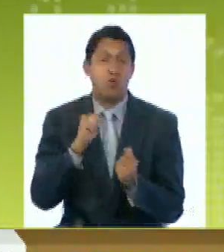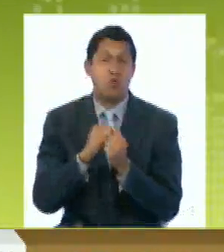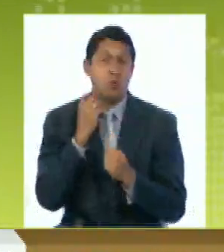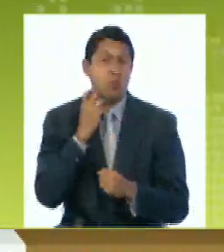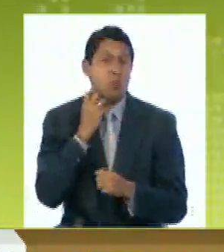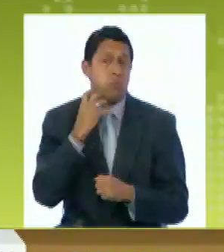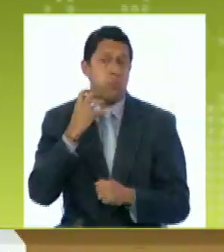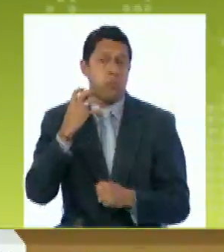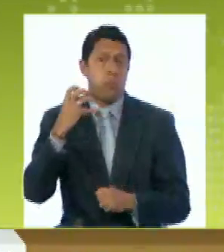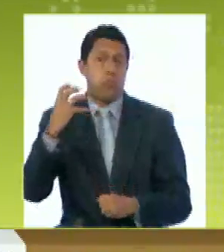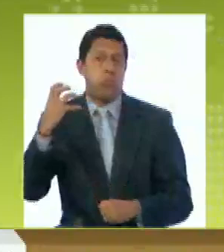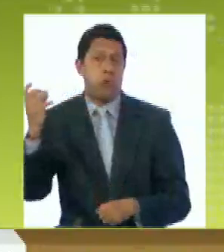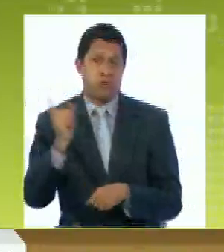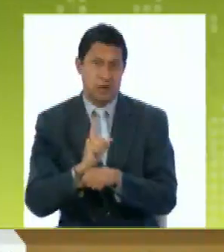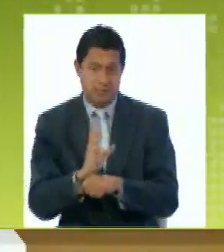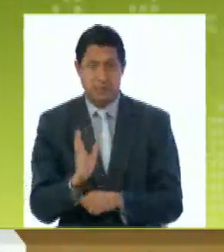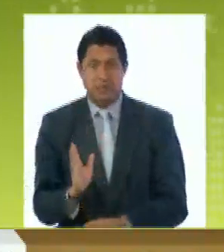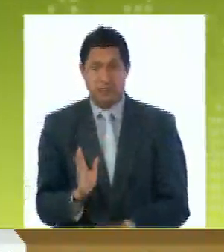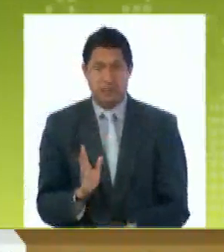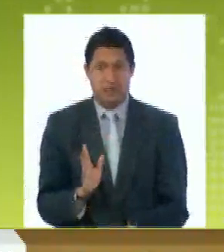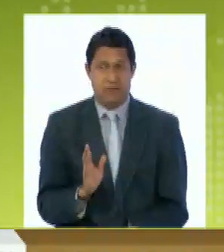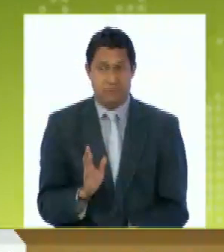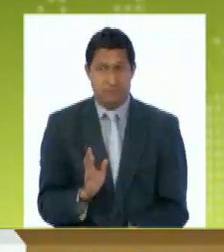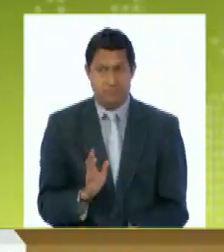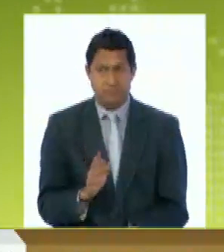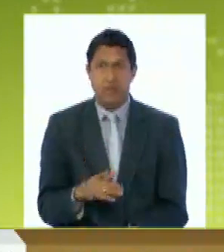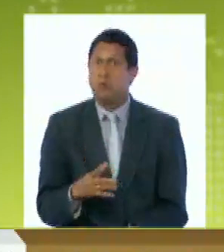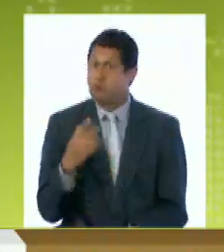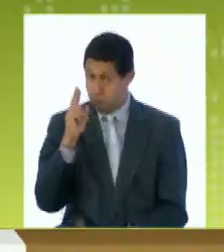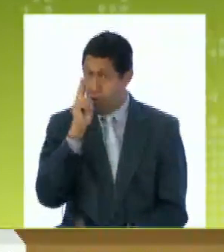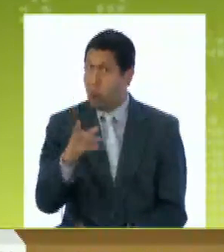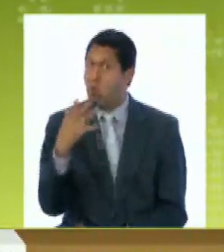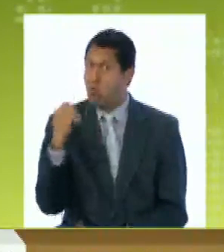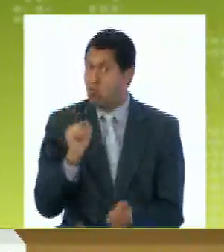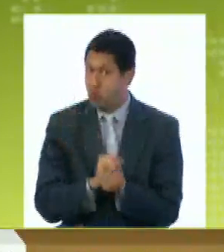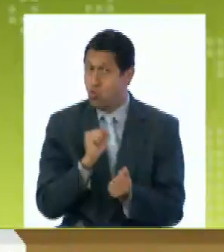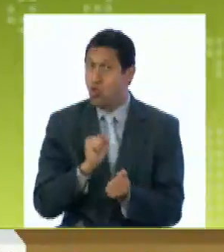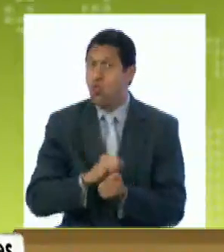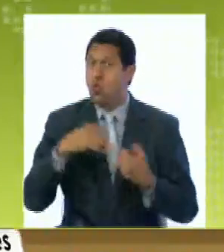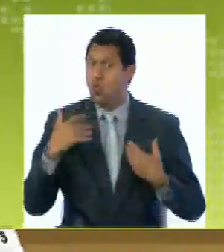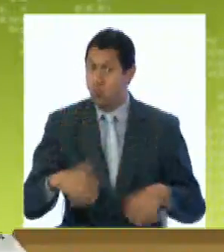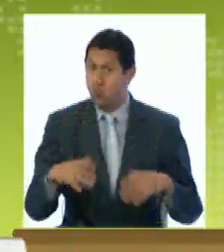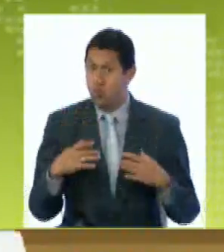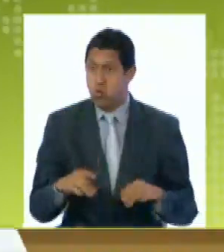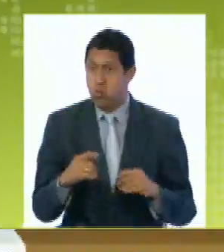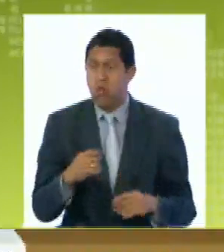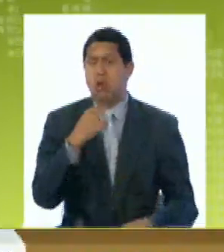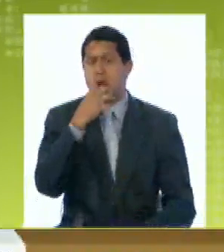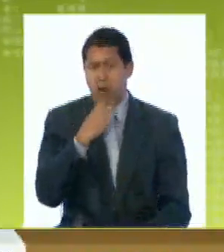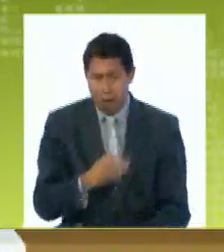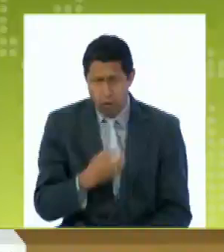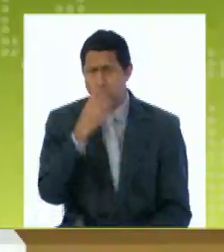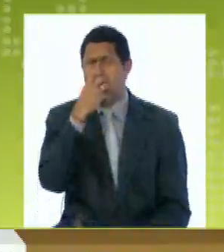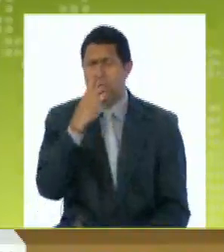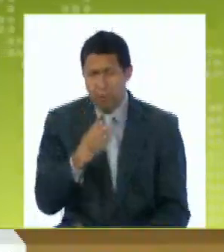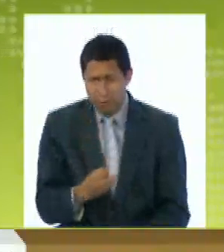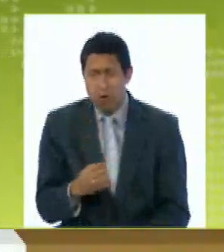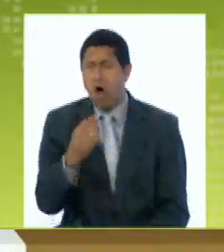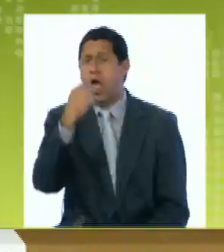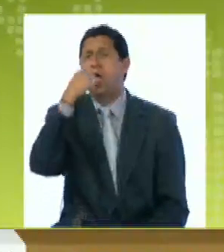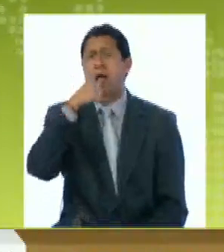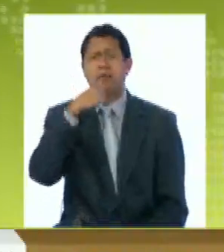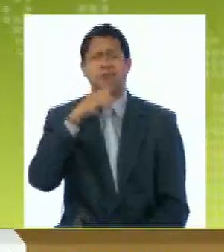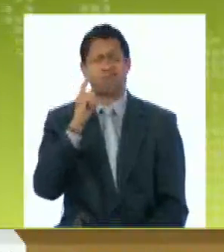crece rápidamente que ha aumentado de consistencia duro que puede estar asociado a ronquera oa dificultad para tragar